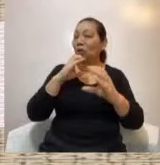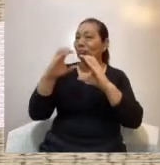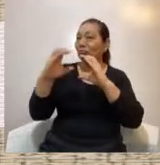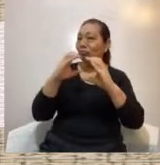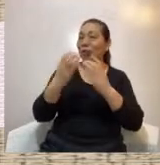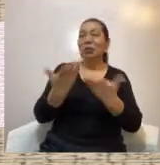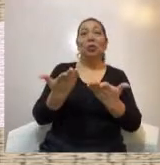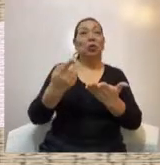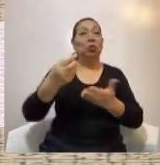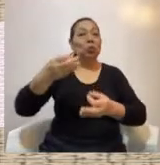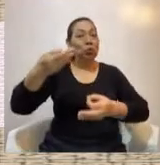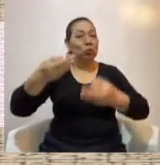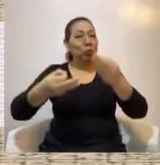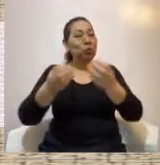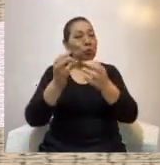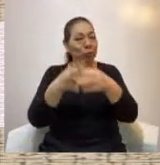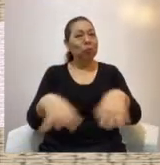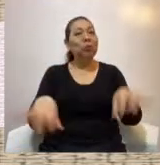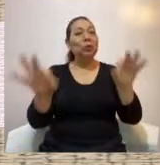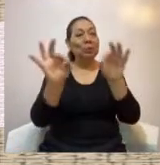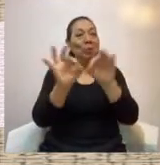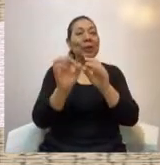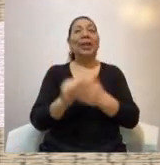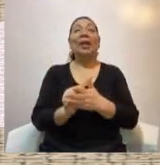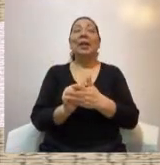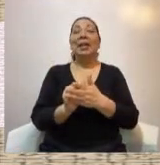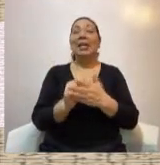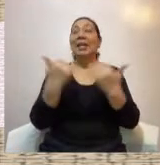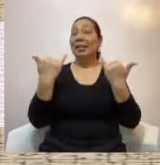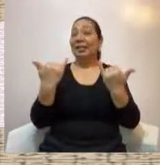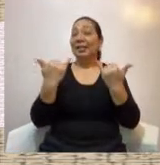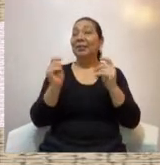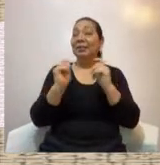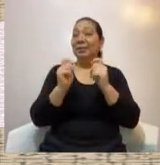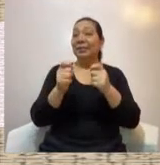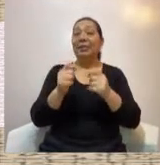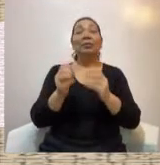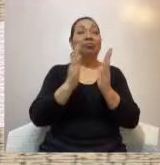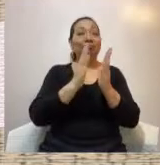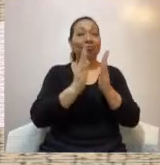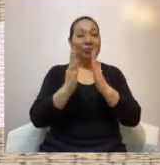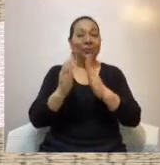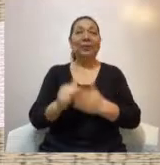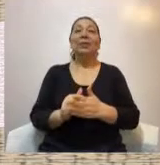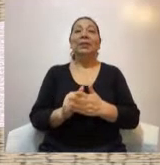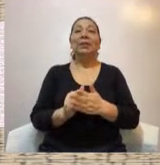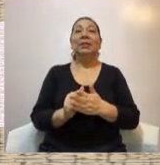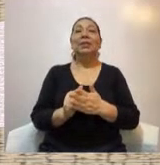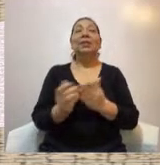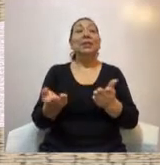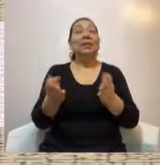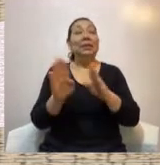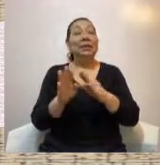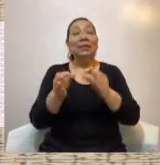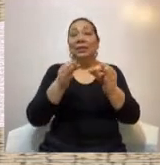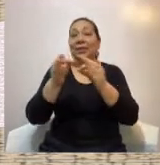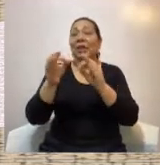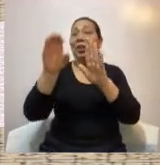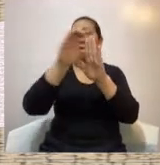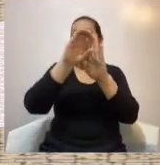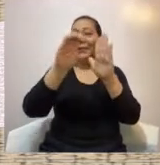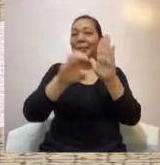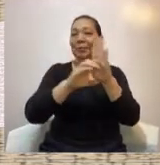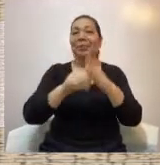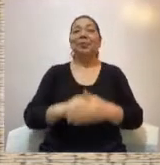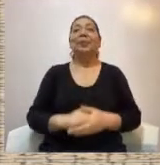tarde para comentar además una sentencia muy importante dada por nuestro órgano de cierre de la